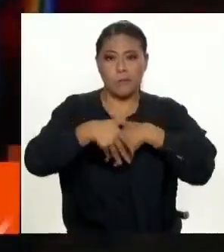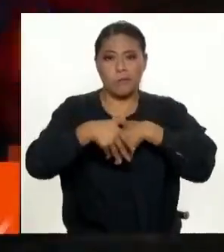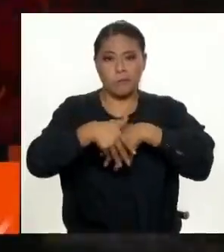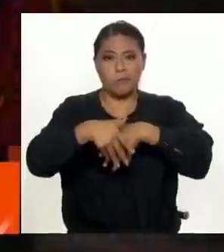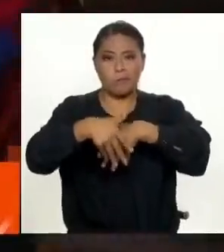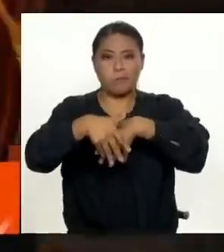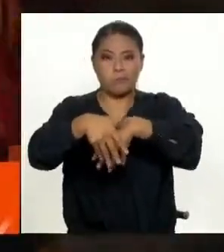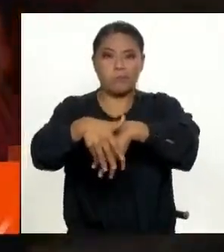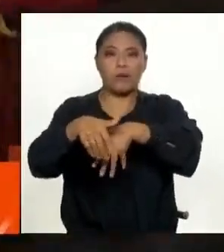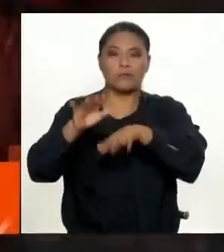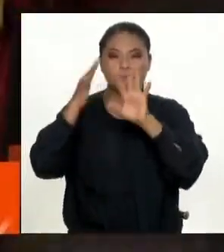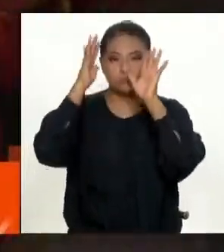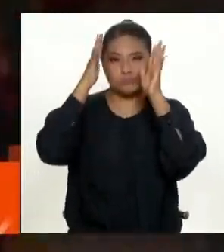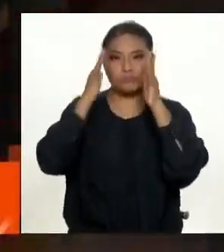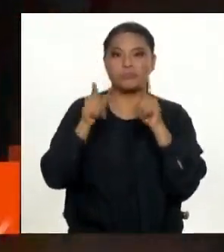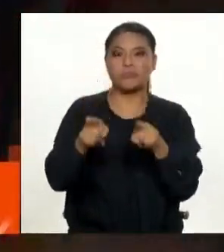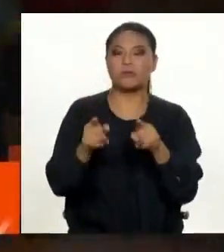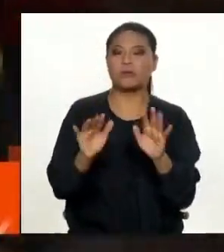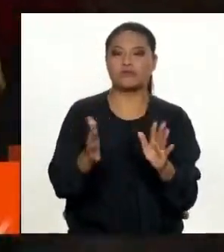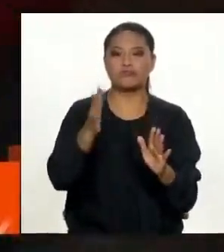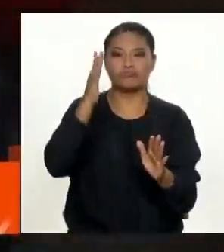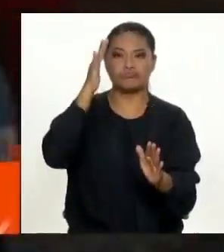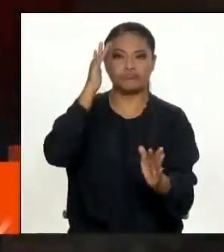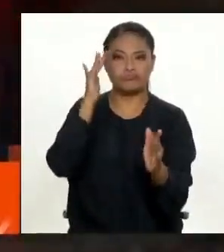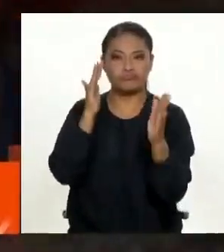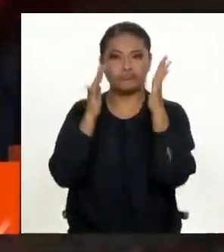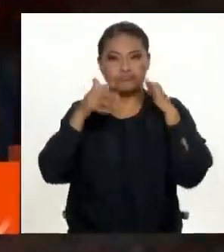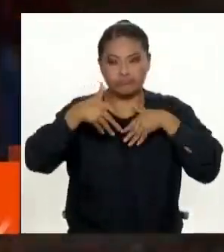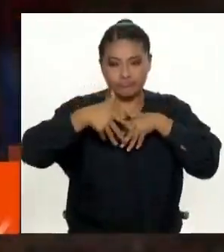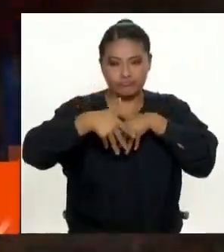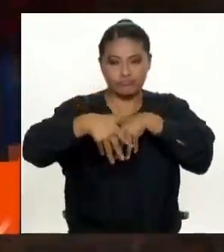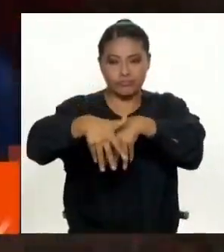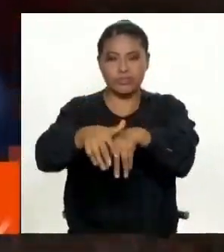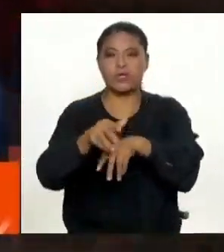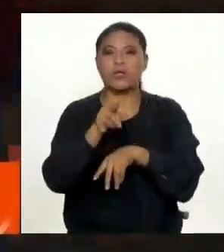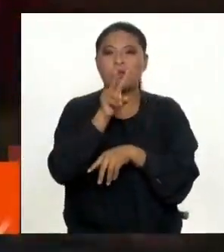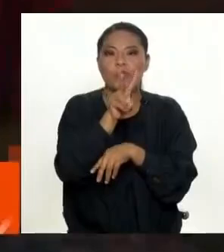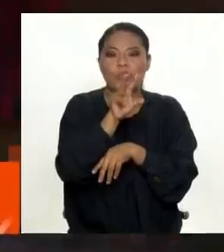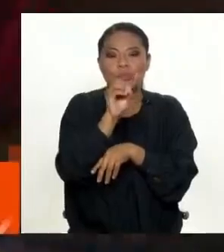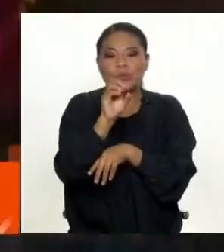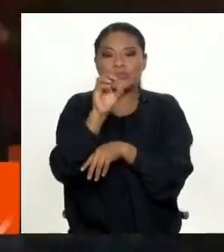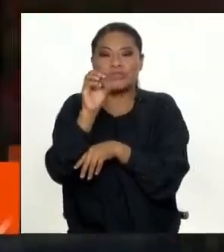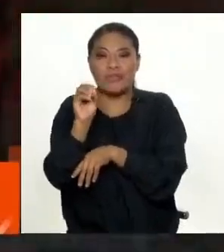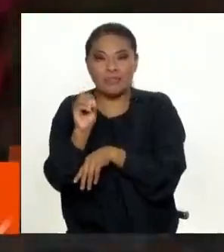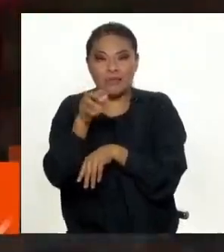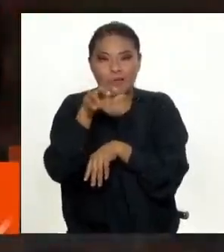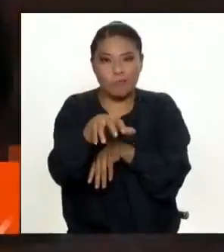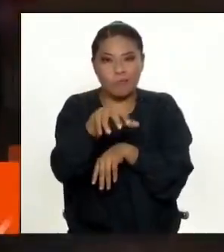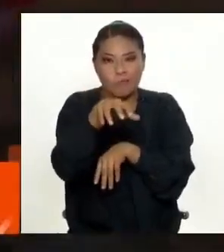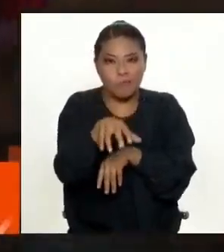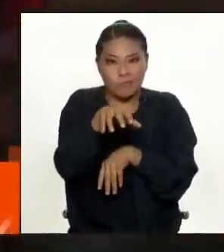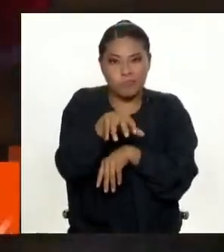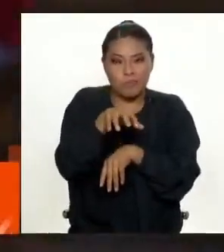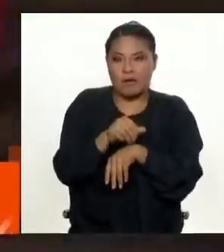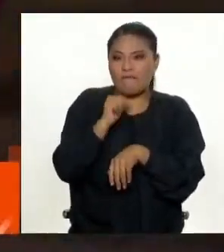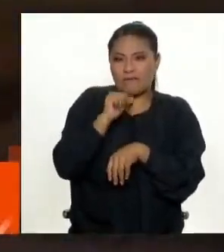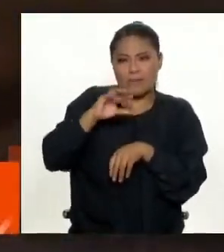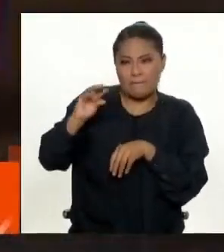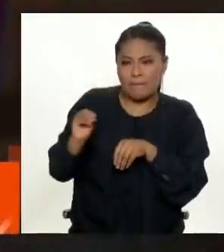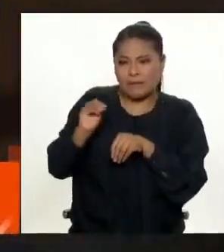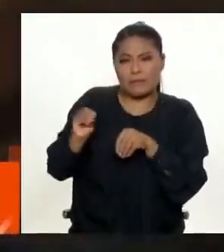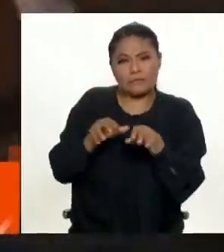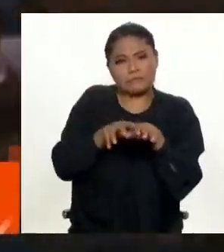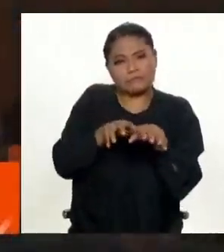ante turistas nacionales y extranjeros. Son más de 200 delegaciones y aún falta, compañeros, y va a